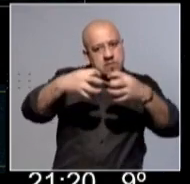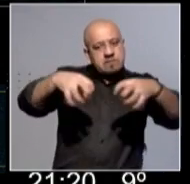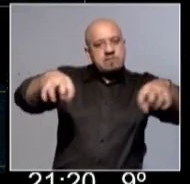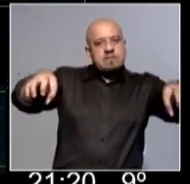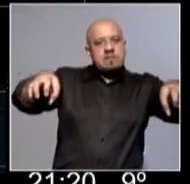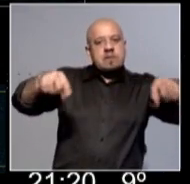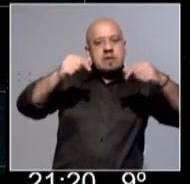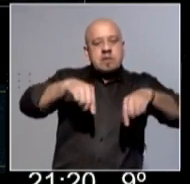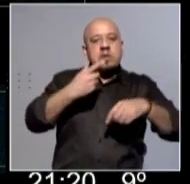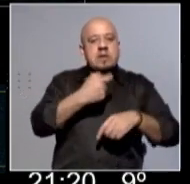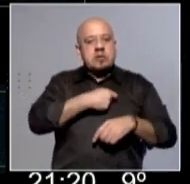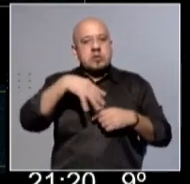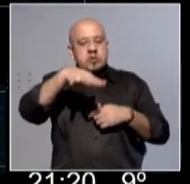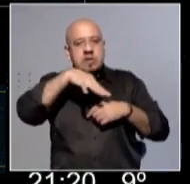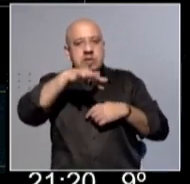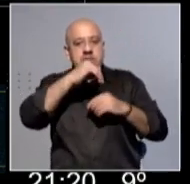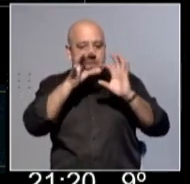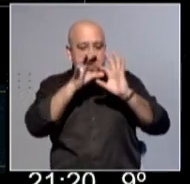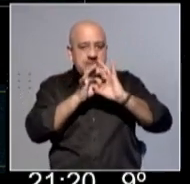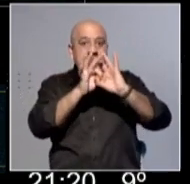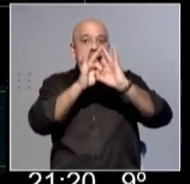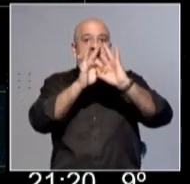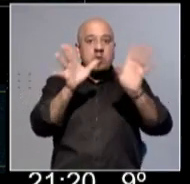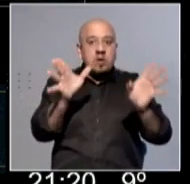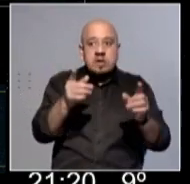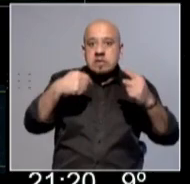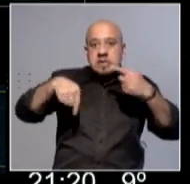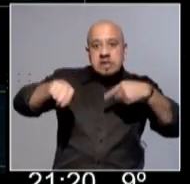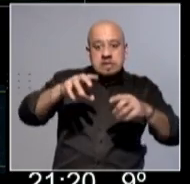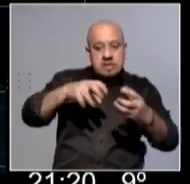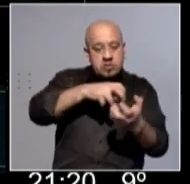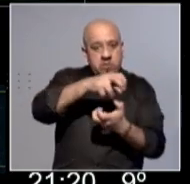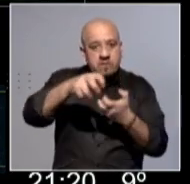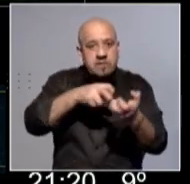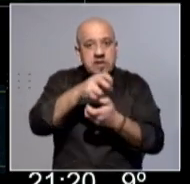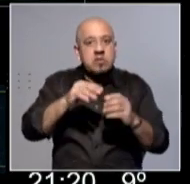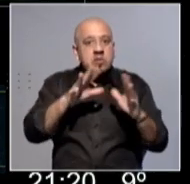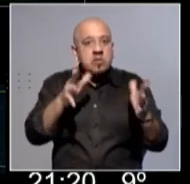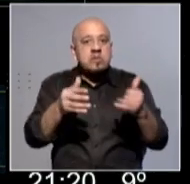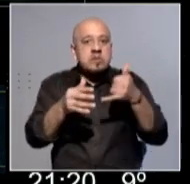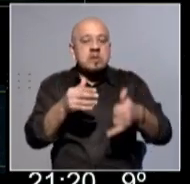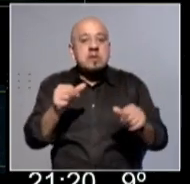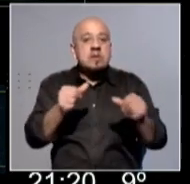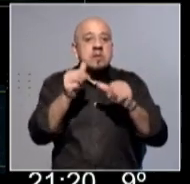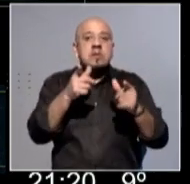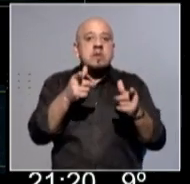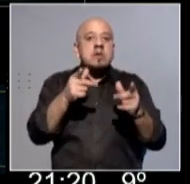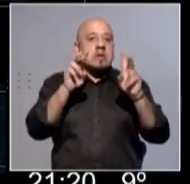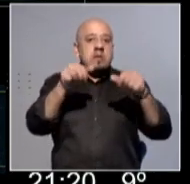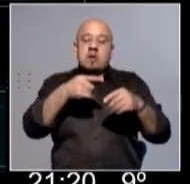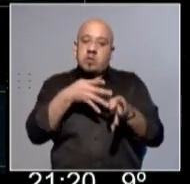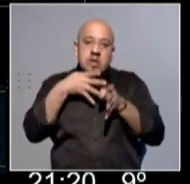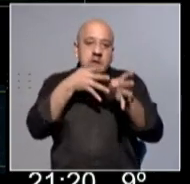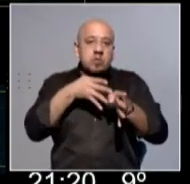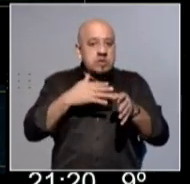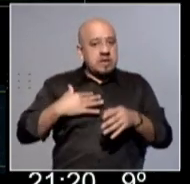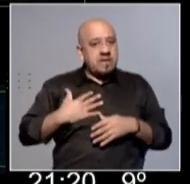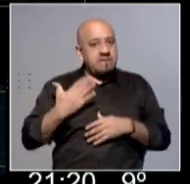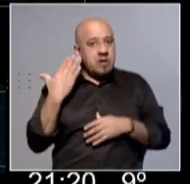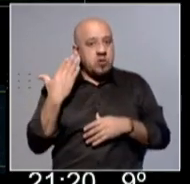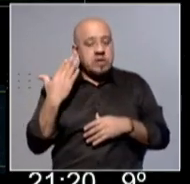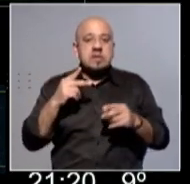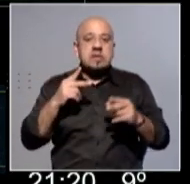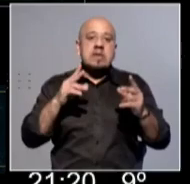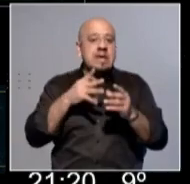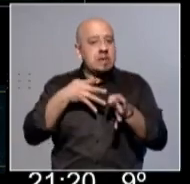en una sociedad democrática ese conflicto se tiene que sintetizar a partir de la lucha de ideas y de la lucha de valores, y que